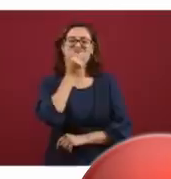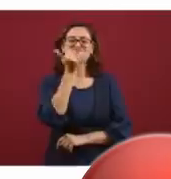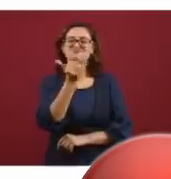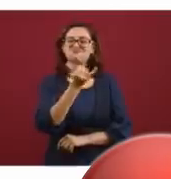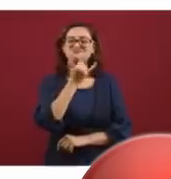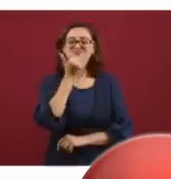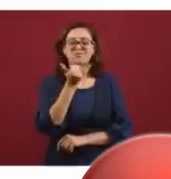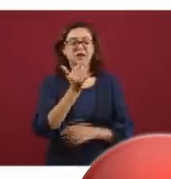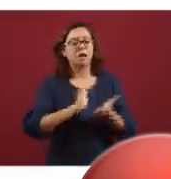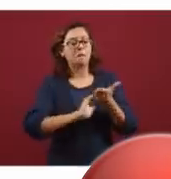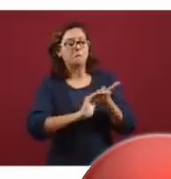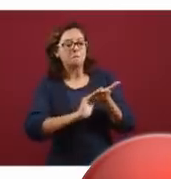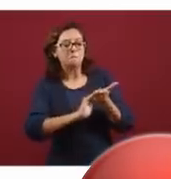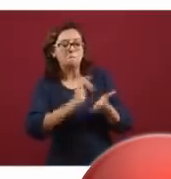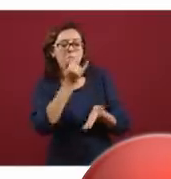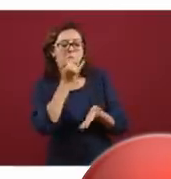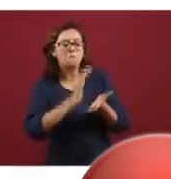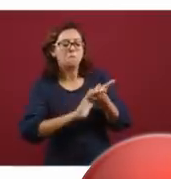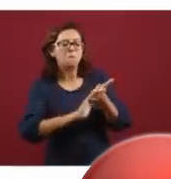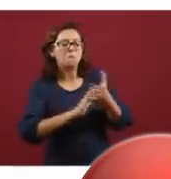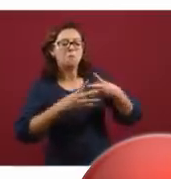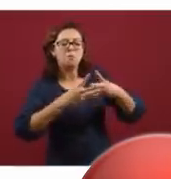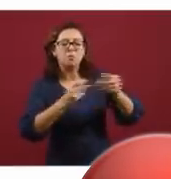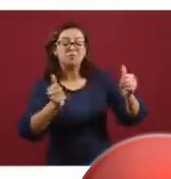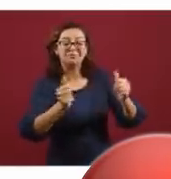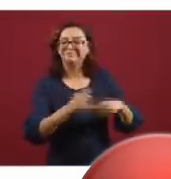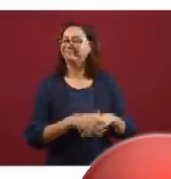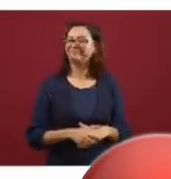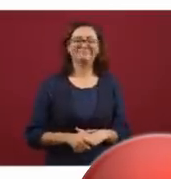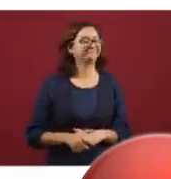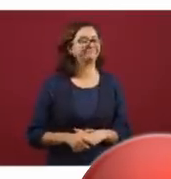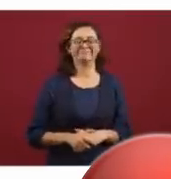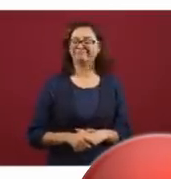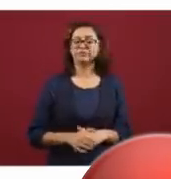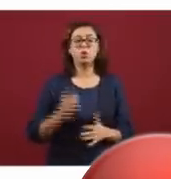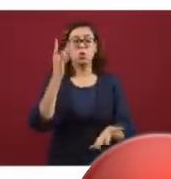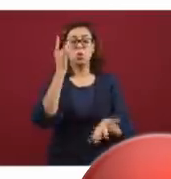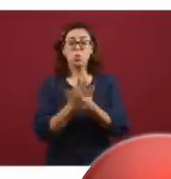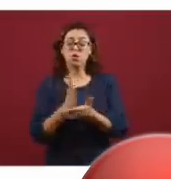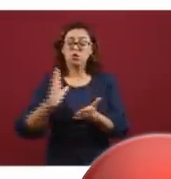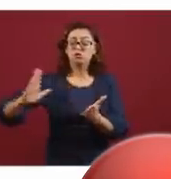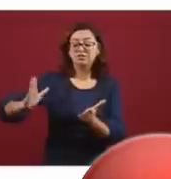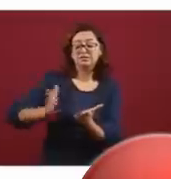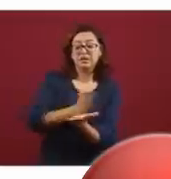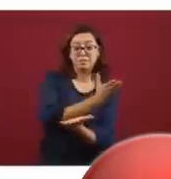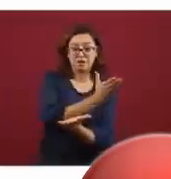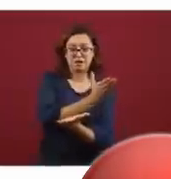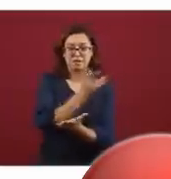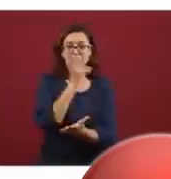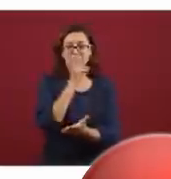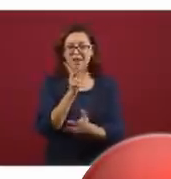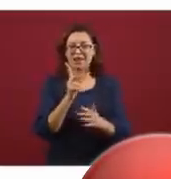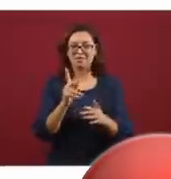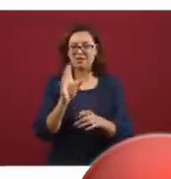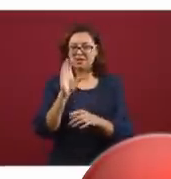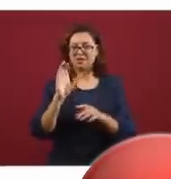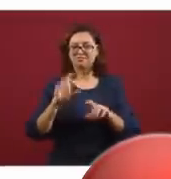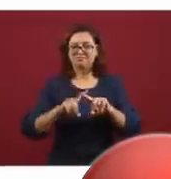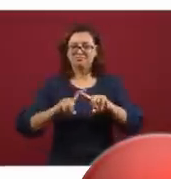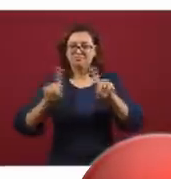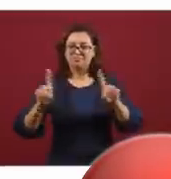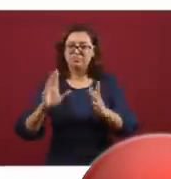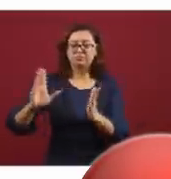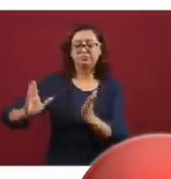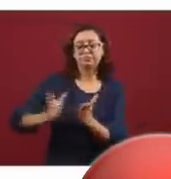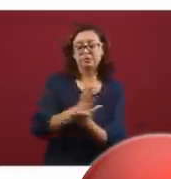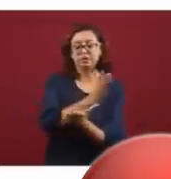un perdón de deuda. De ninguna manera es un perdón de deuda, es simplemente una baja contable, una separación de cuentas, o es una subcuenta contable donde se